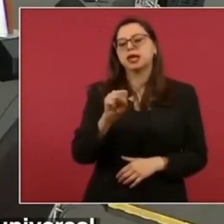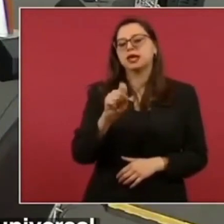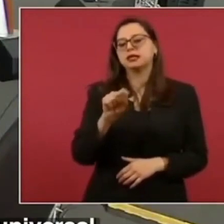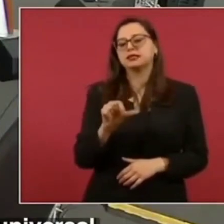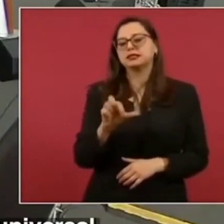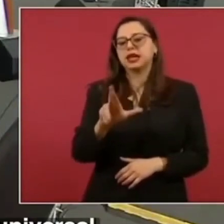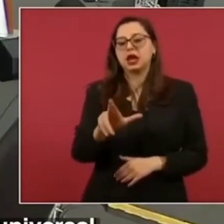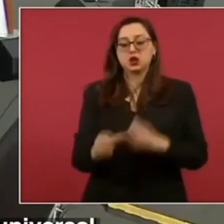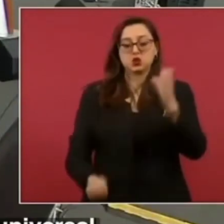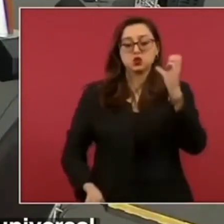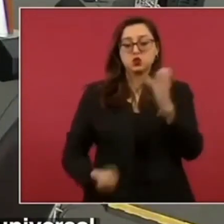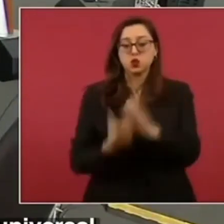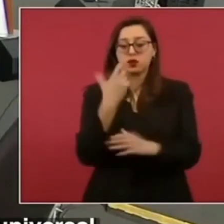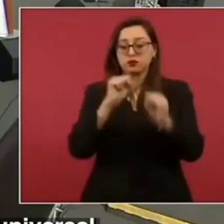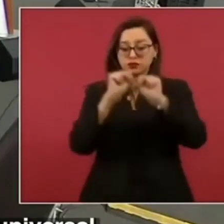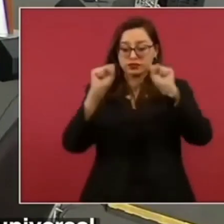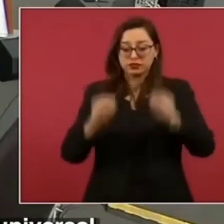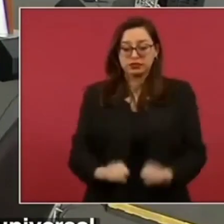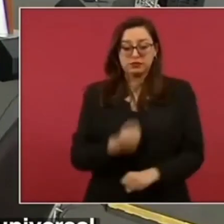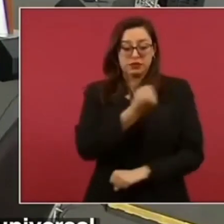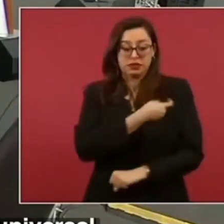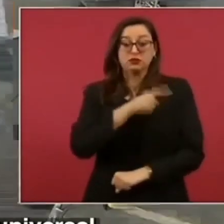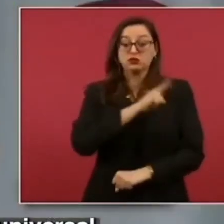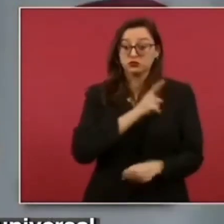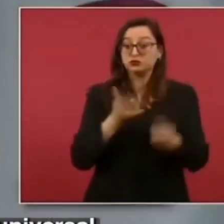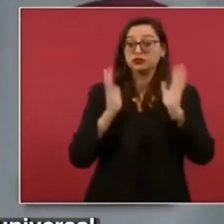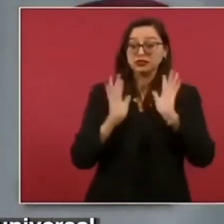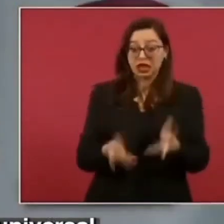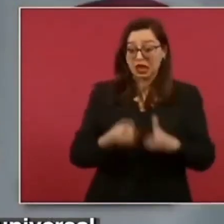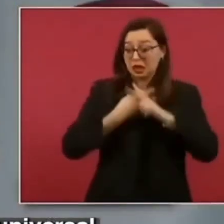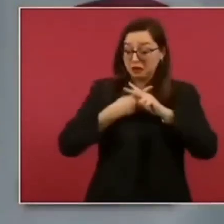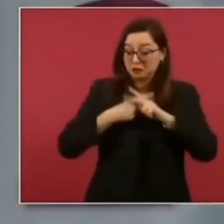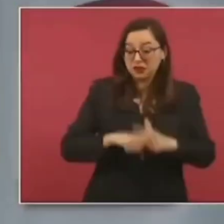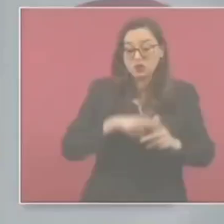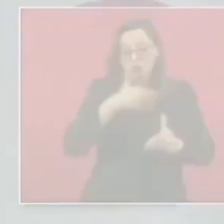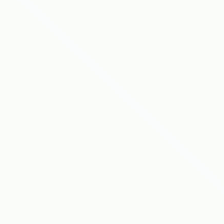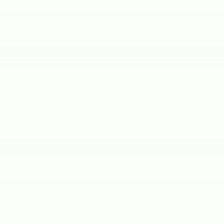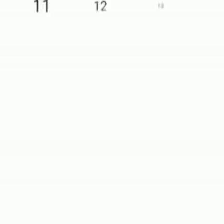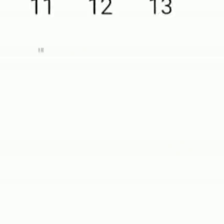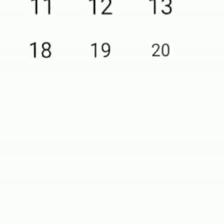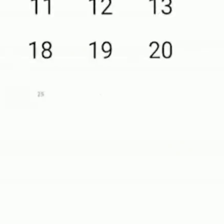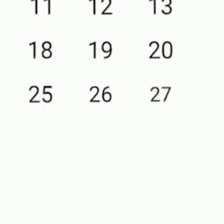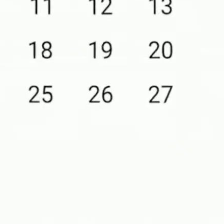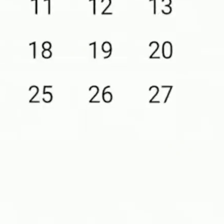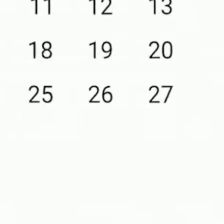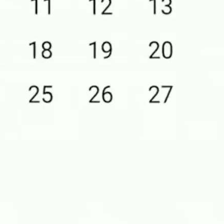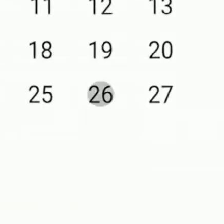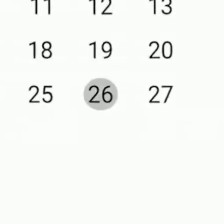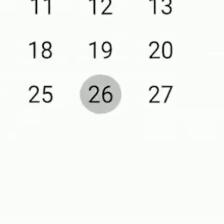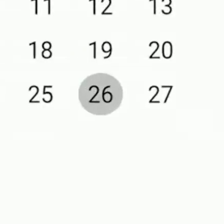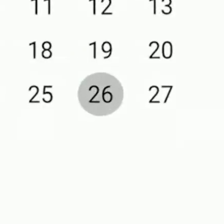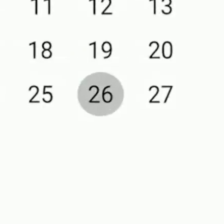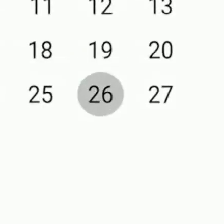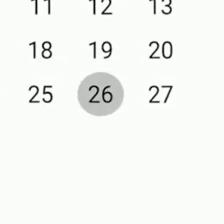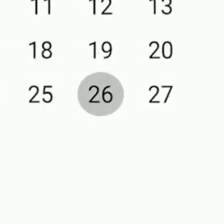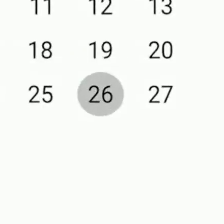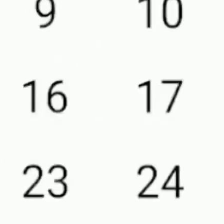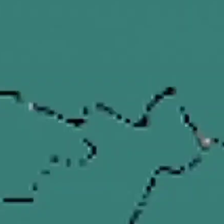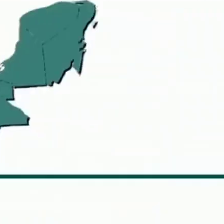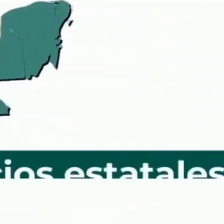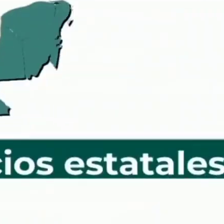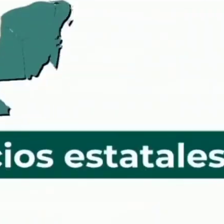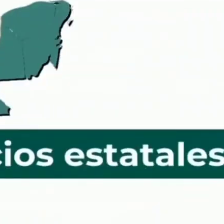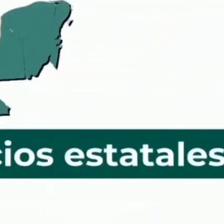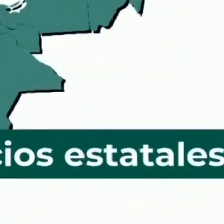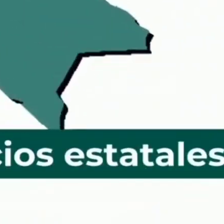calidad, gratuito y universal. El 26 de agosto de 2022 inició